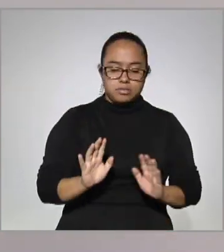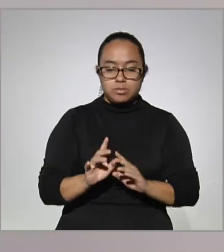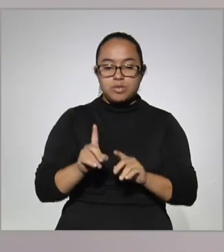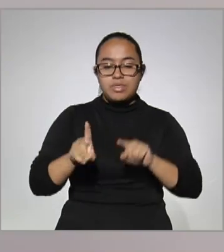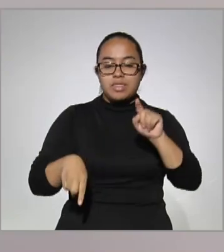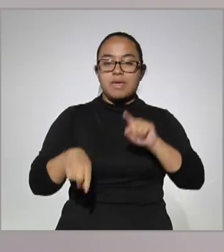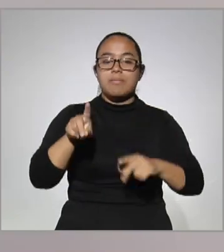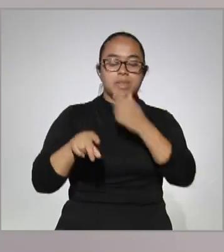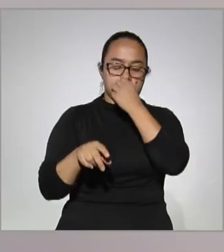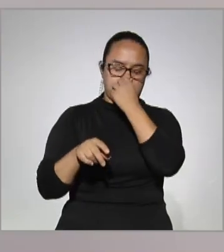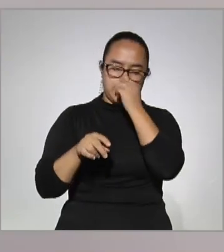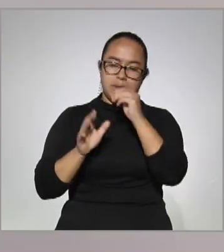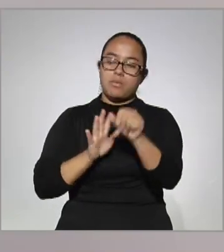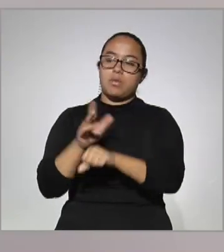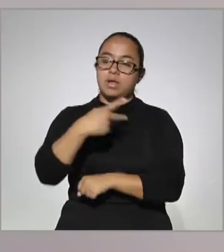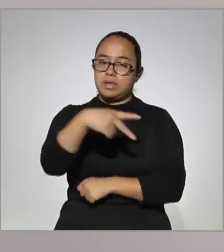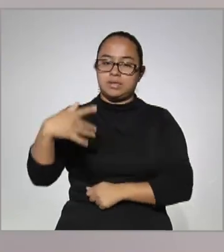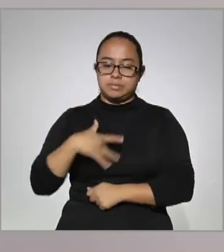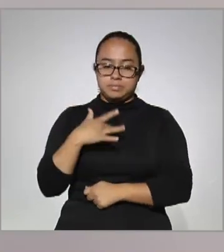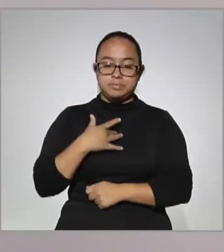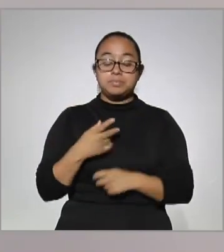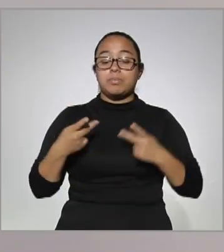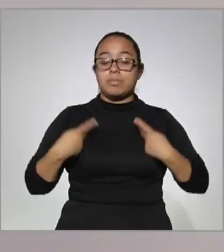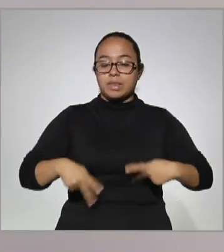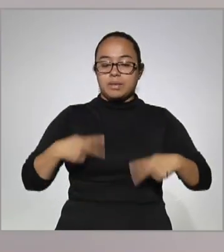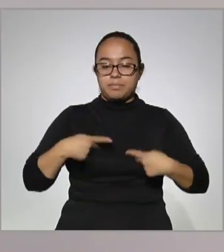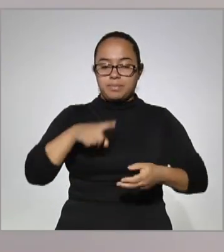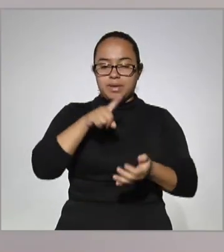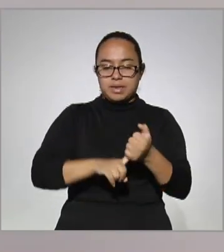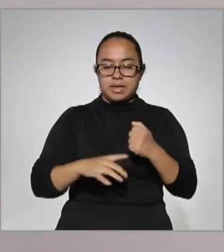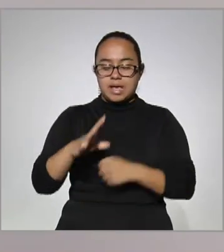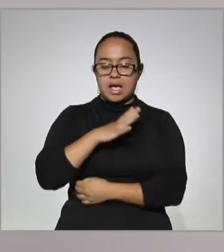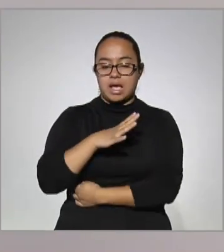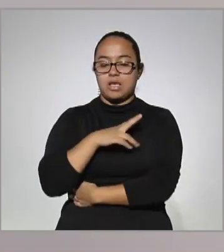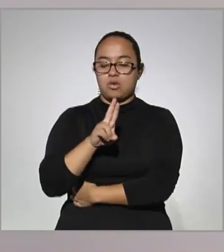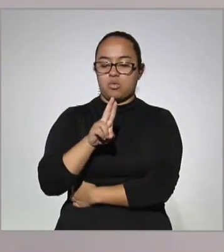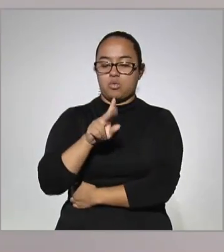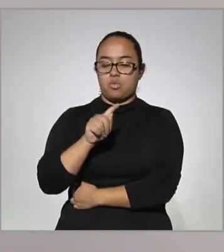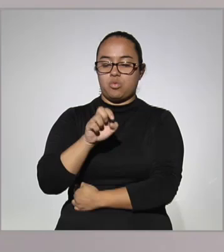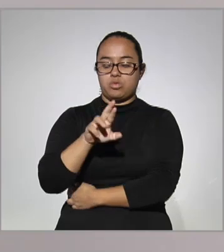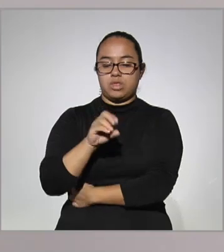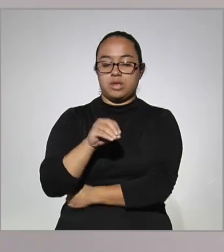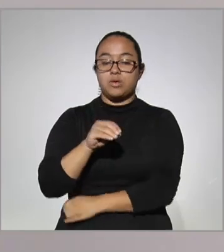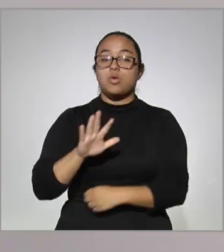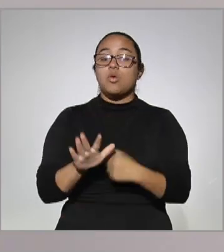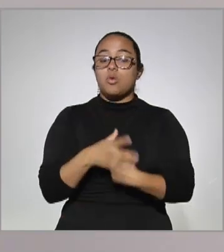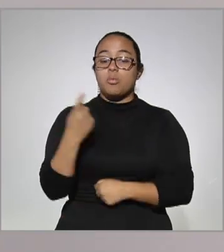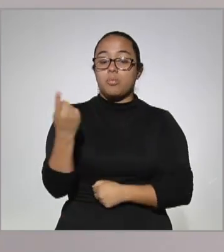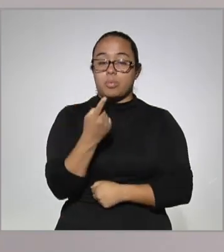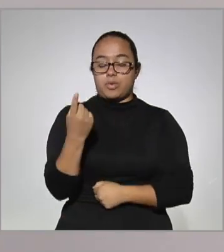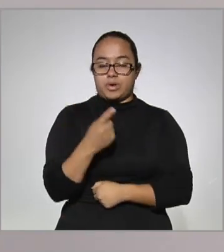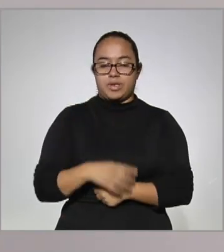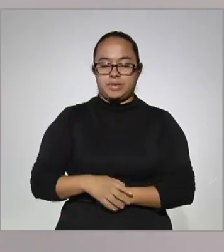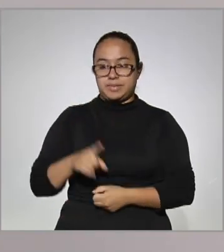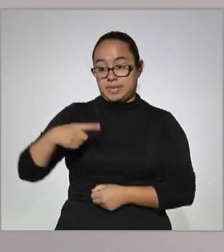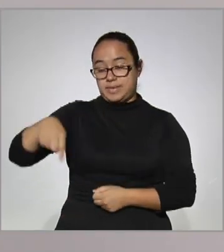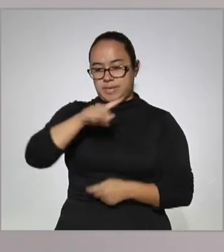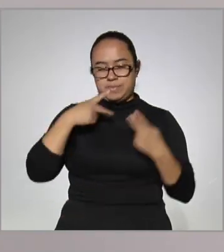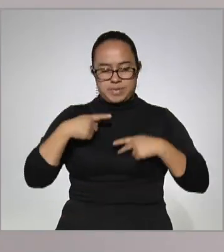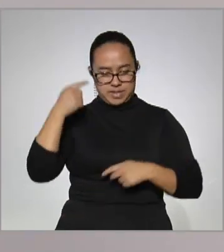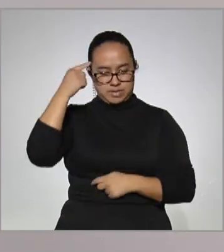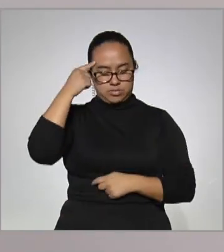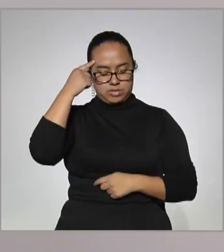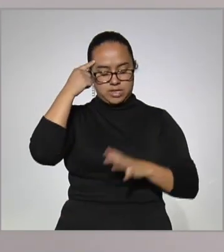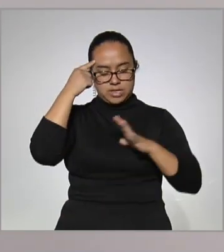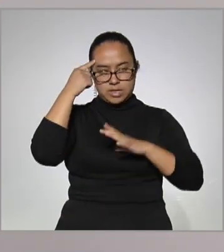género al que se asuma, ¿no? Personas que viven con cuello de útero. ¿Por qué? Porque en la mente de todos tenemos a una